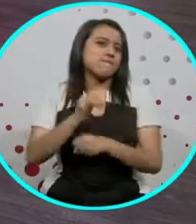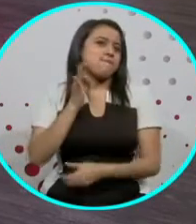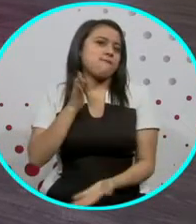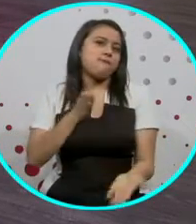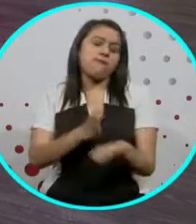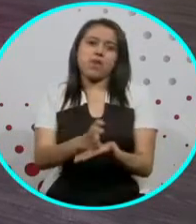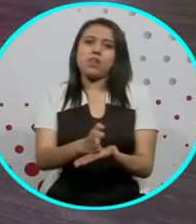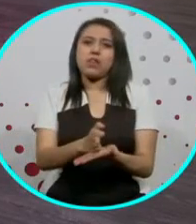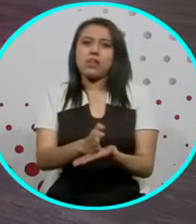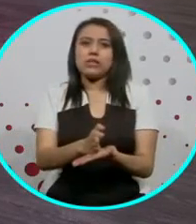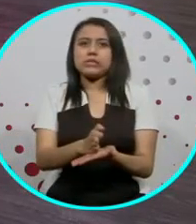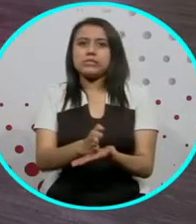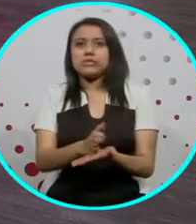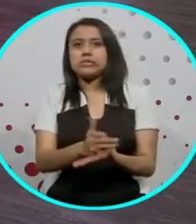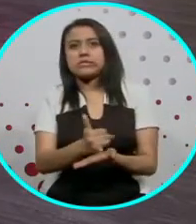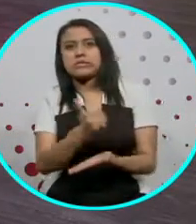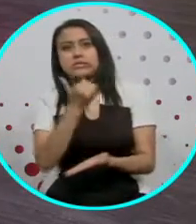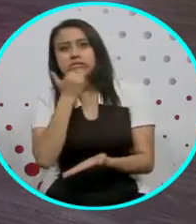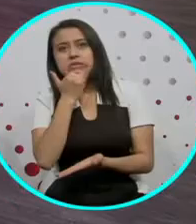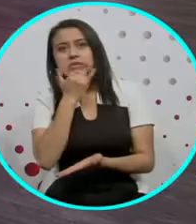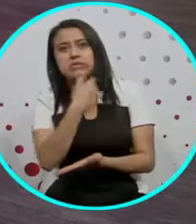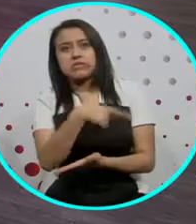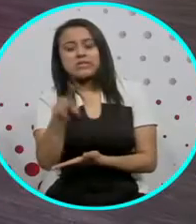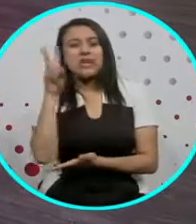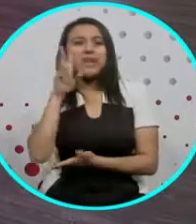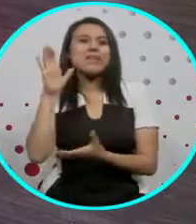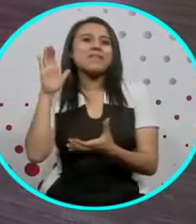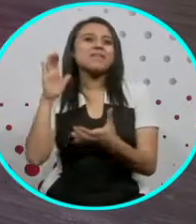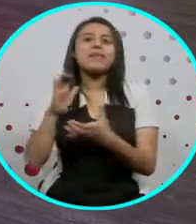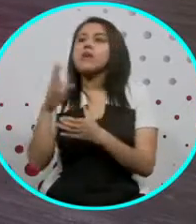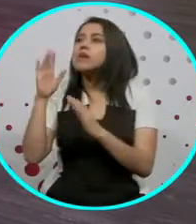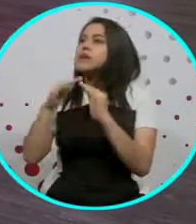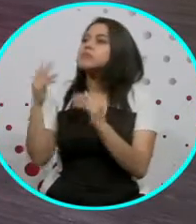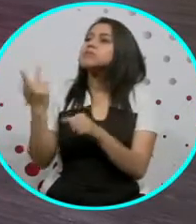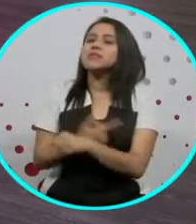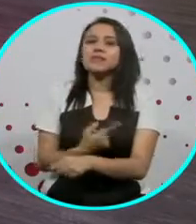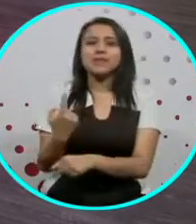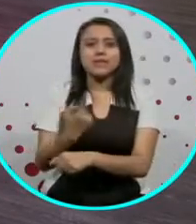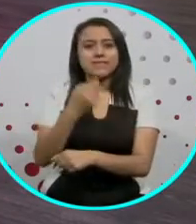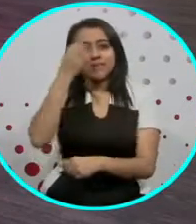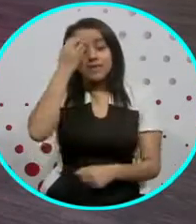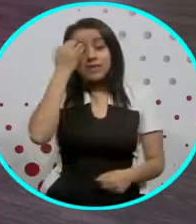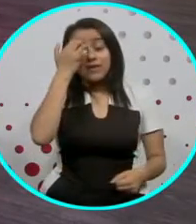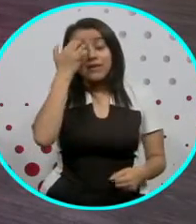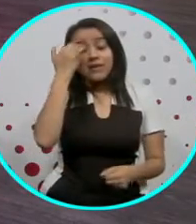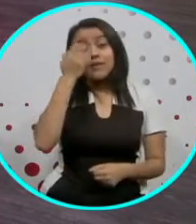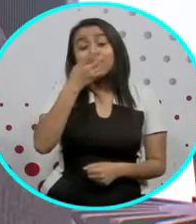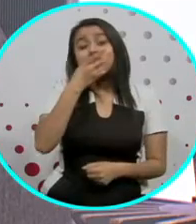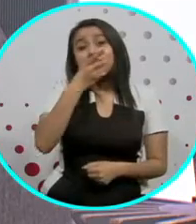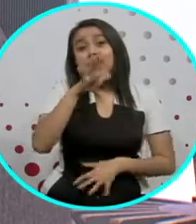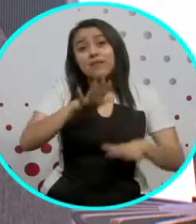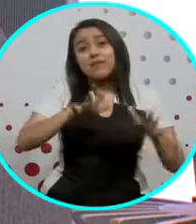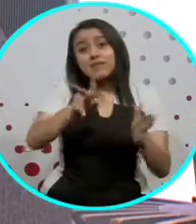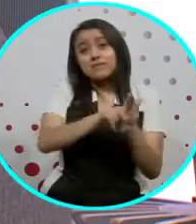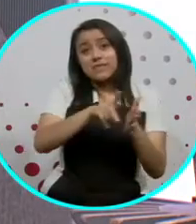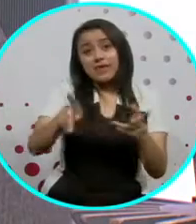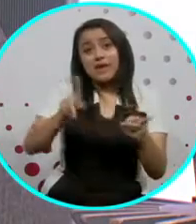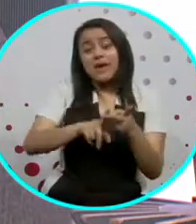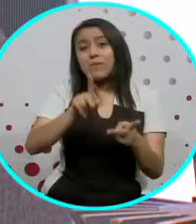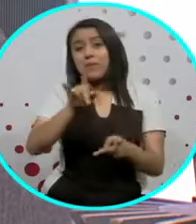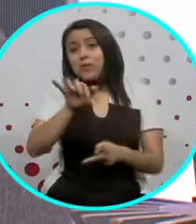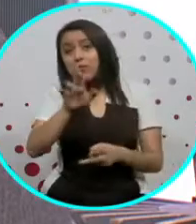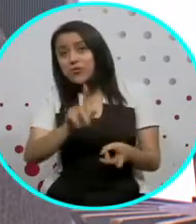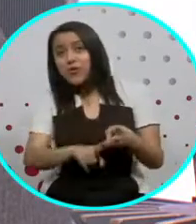Dios! ¡Ah, caray! Puta, vengo, voy a mi casa. ¿De verdad? ¿Qué está pasando? Y luego dicen que los periodistas, productores y